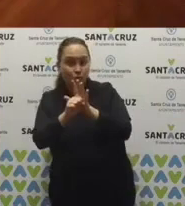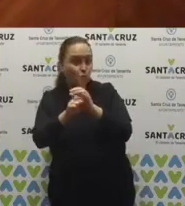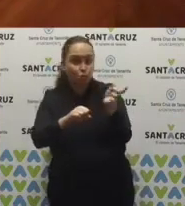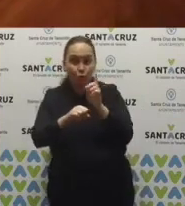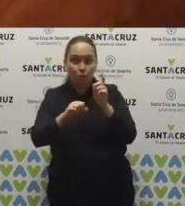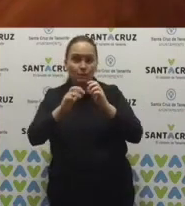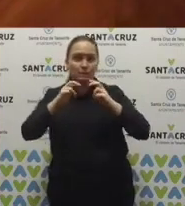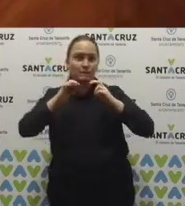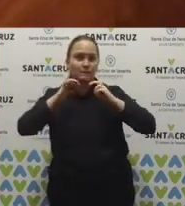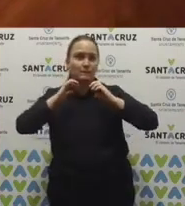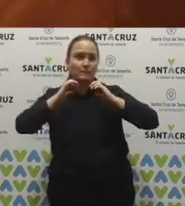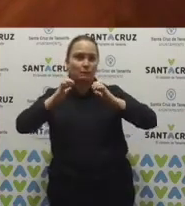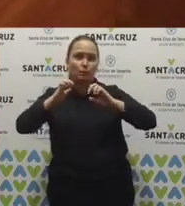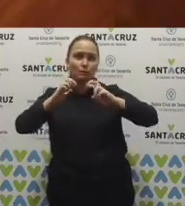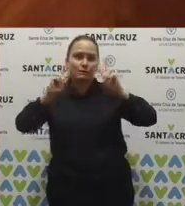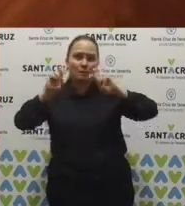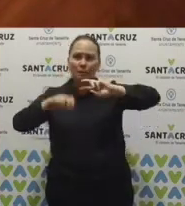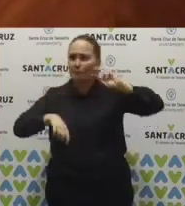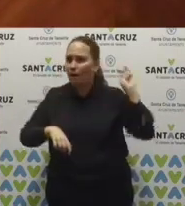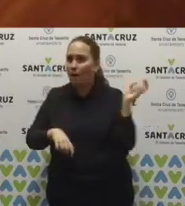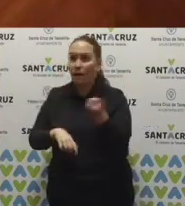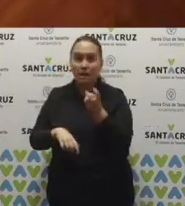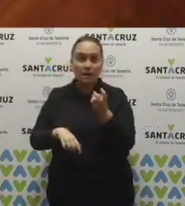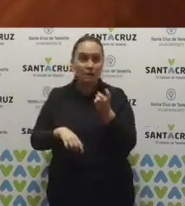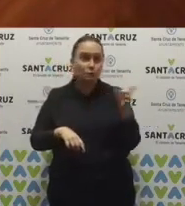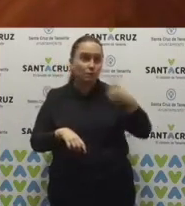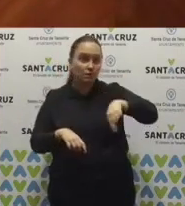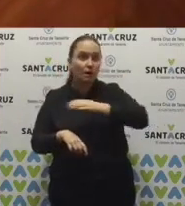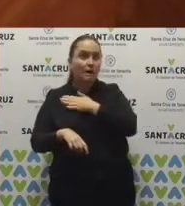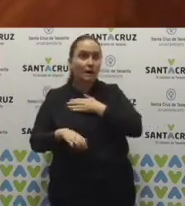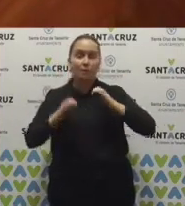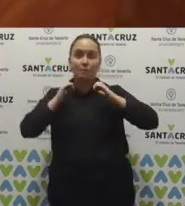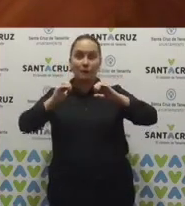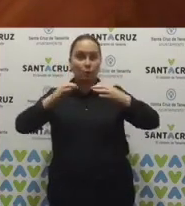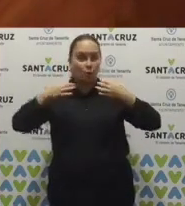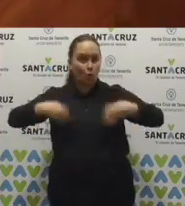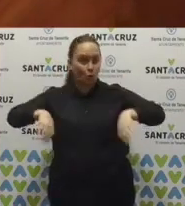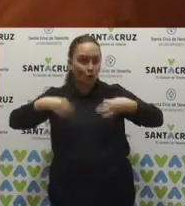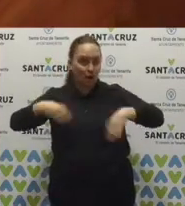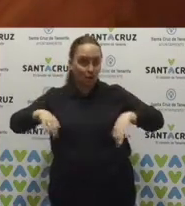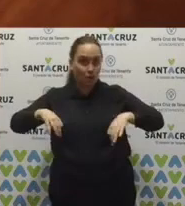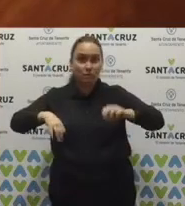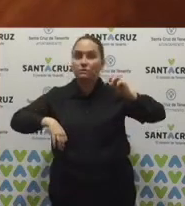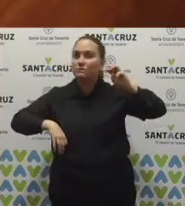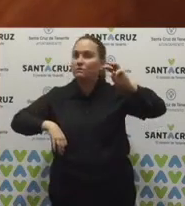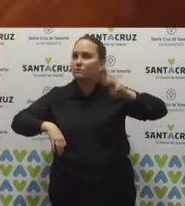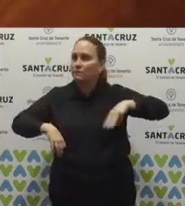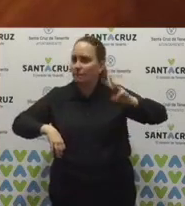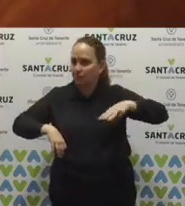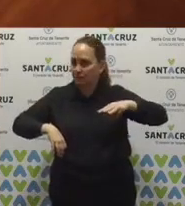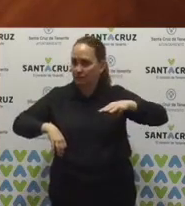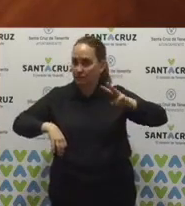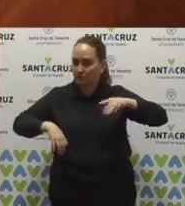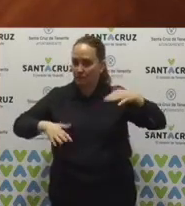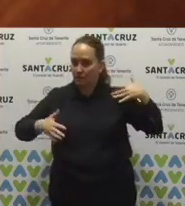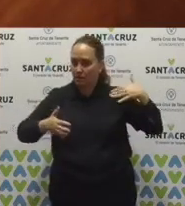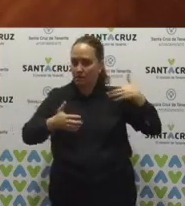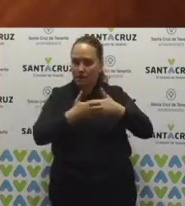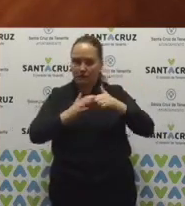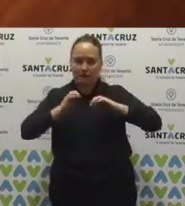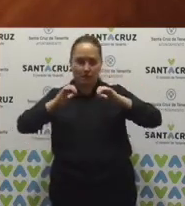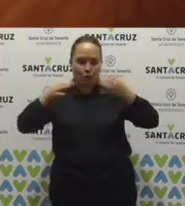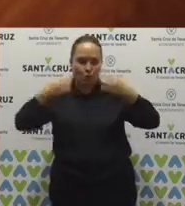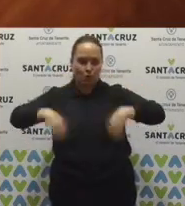y se pretenda que en un pleno ordinario después de tres meses como este donde la posición